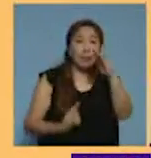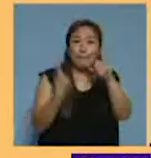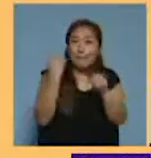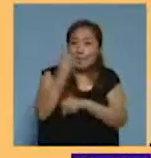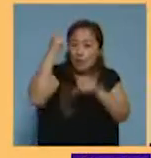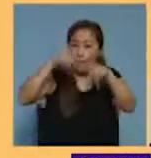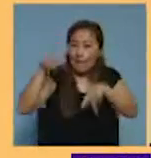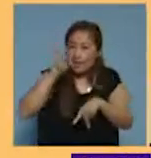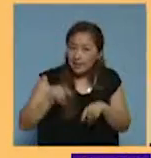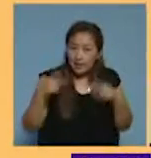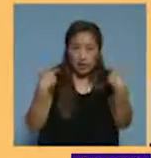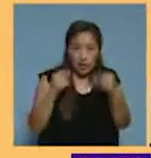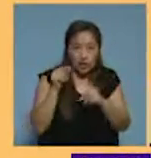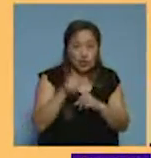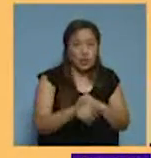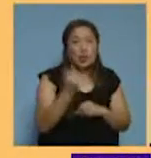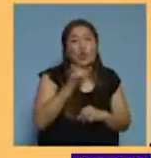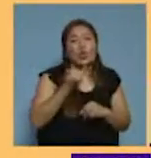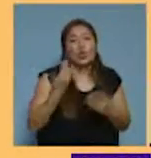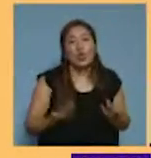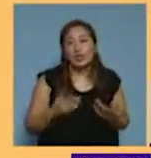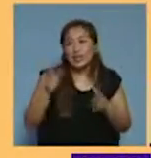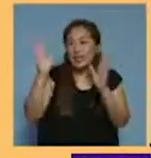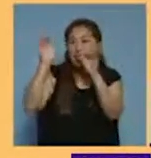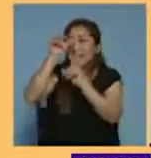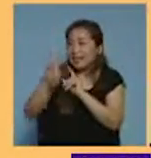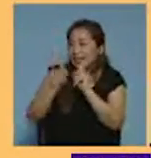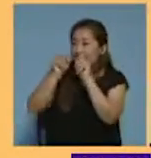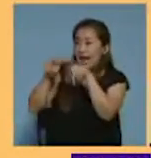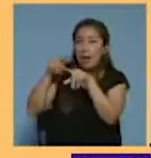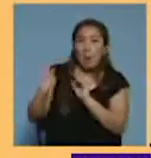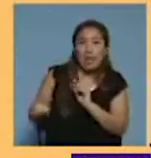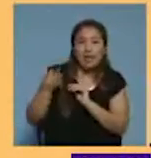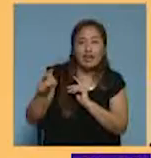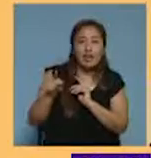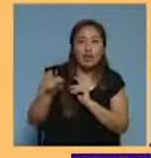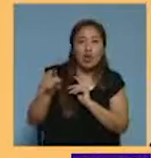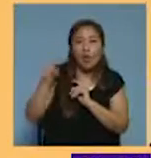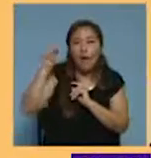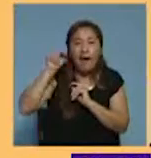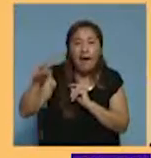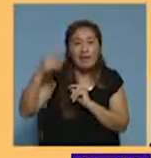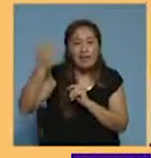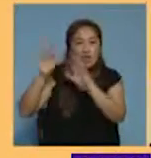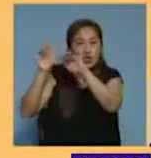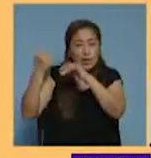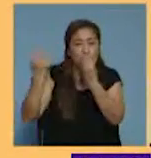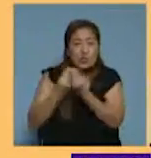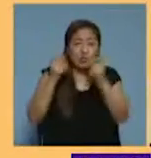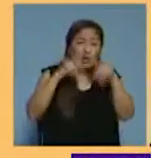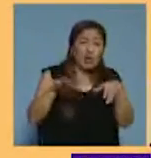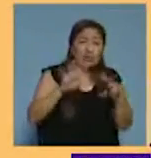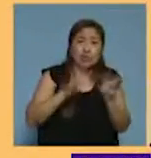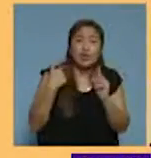la saturación hídrica está ocurriendo en la zona centro como decíamos recién sigue la zona litoral es decir eso